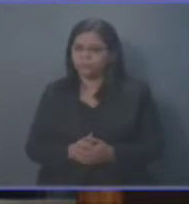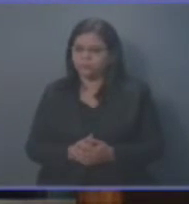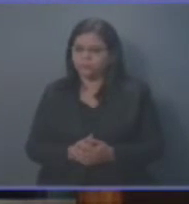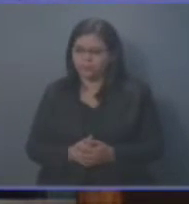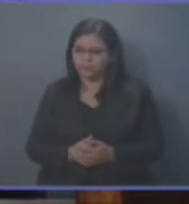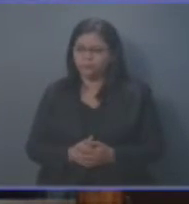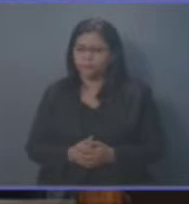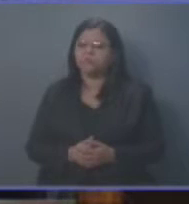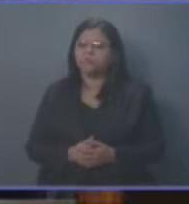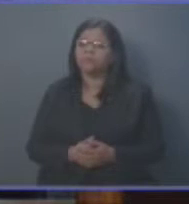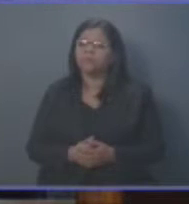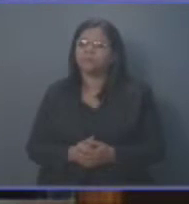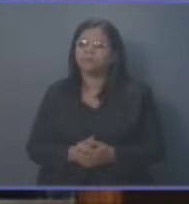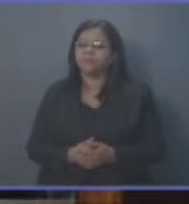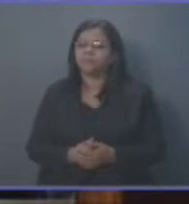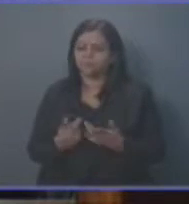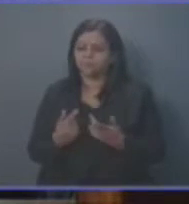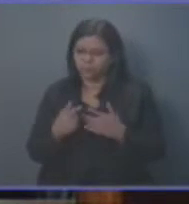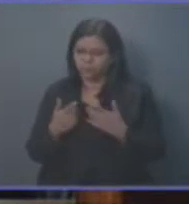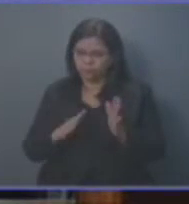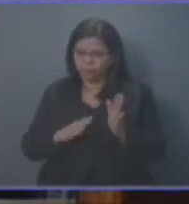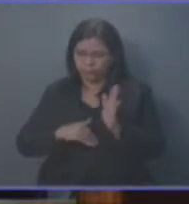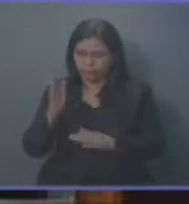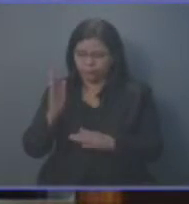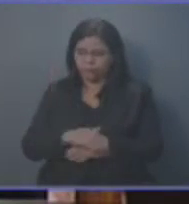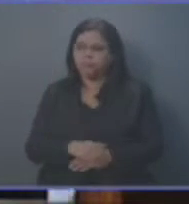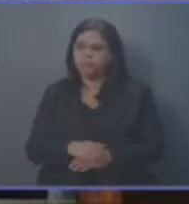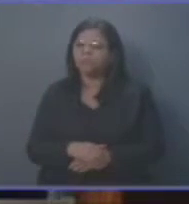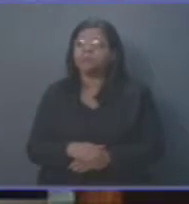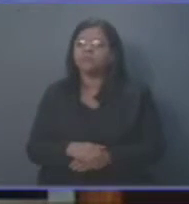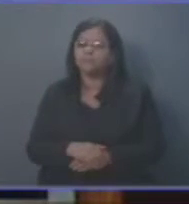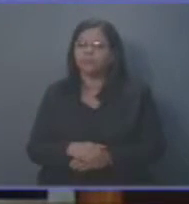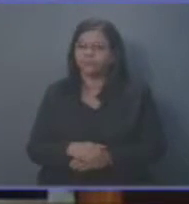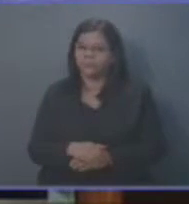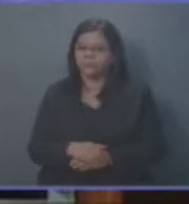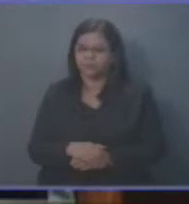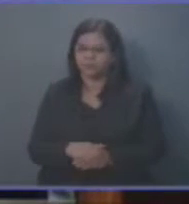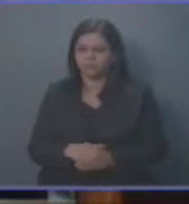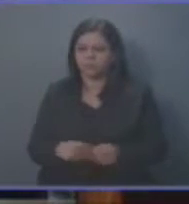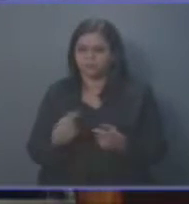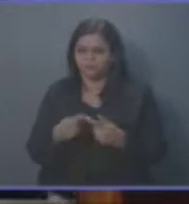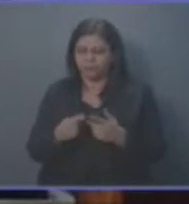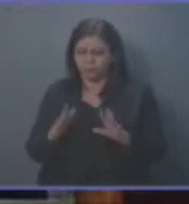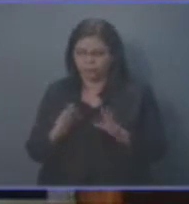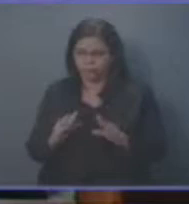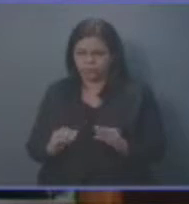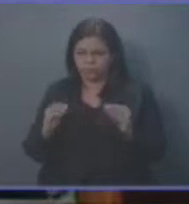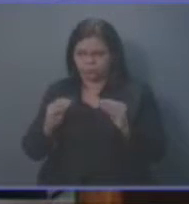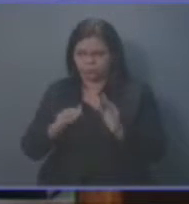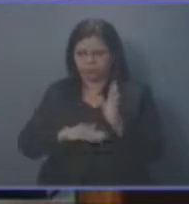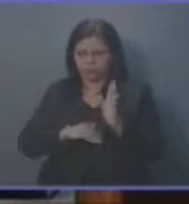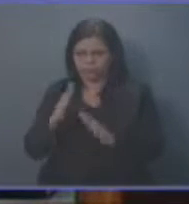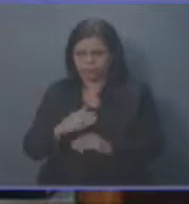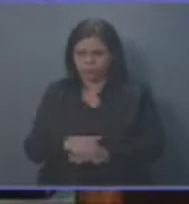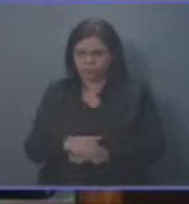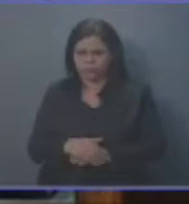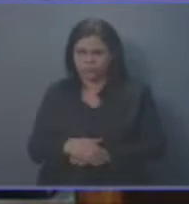2021. Y la tercera es un pronunciamiento de esta Asamblea